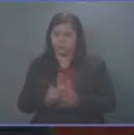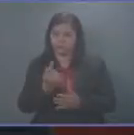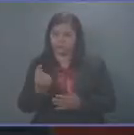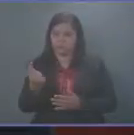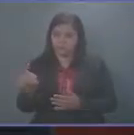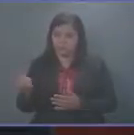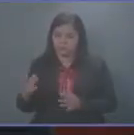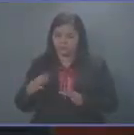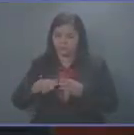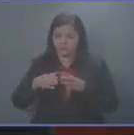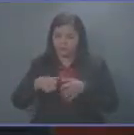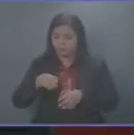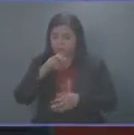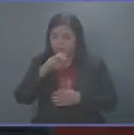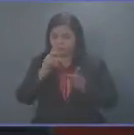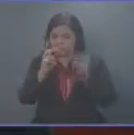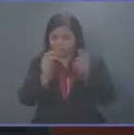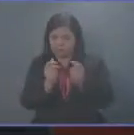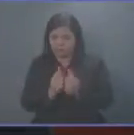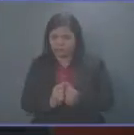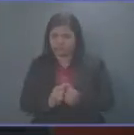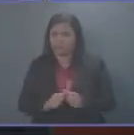de Hacienda.